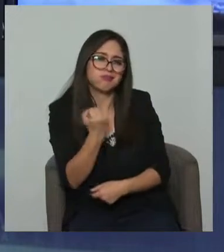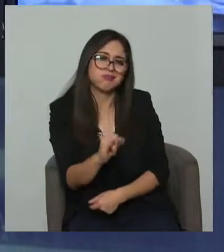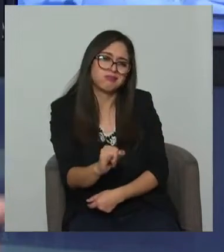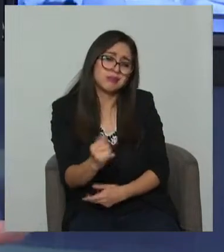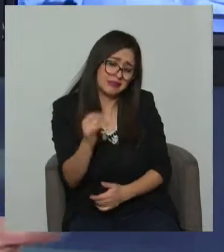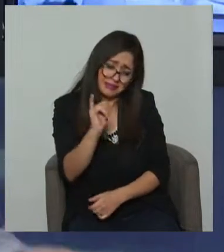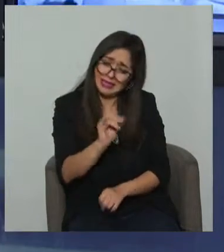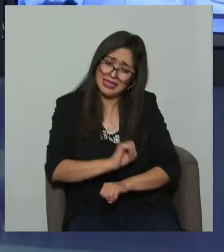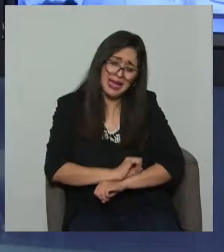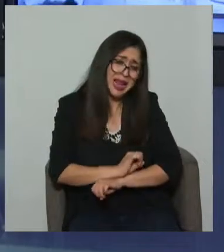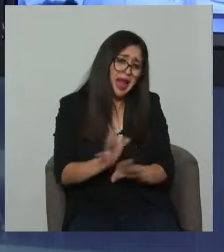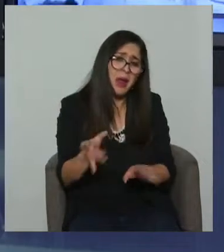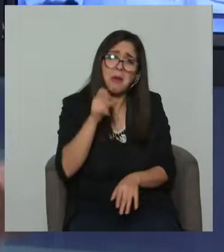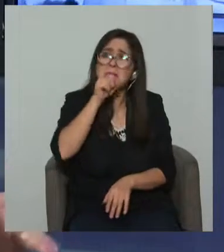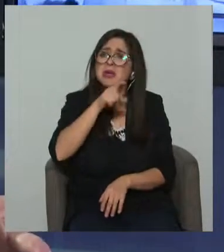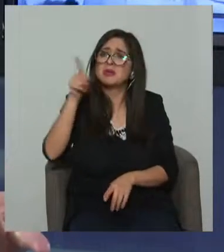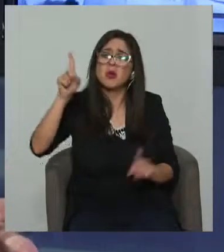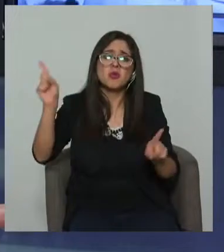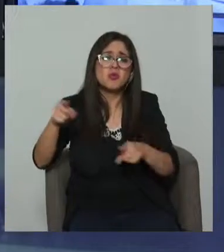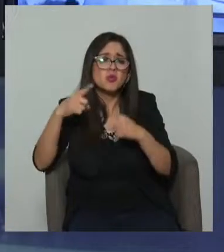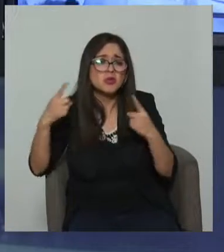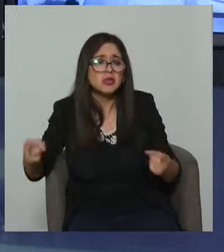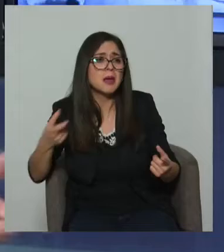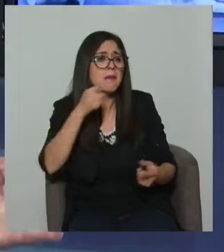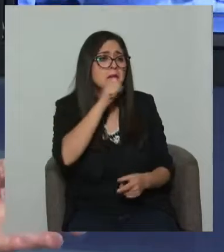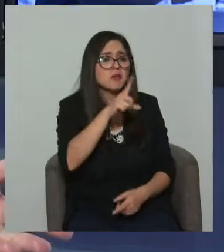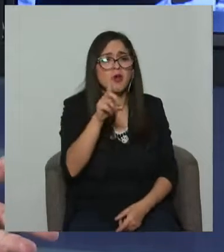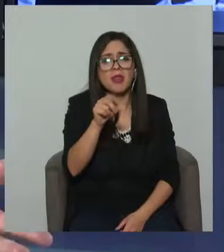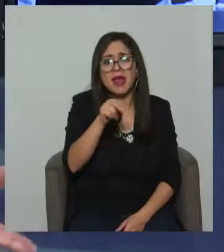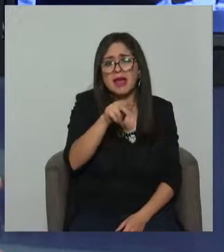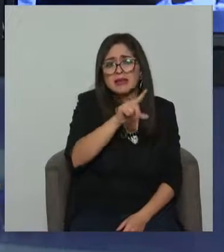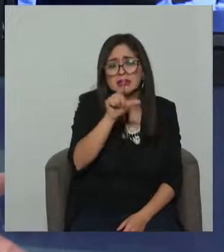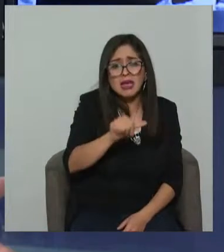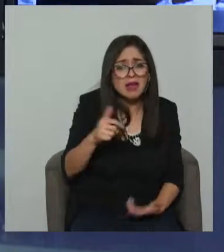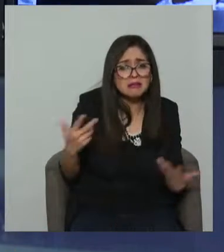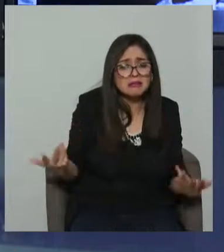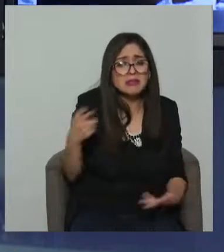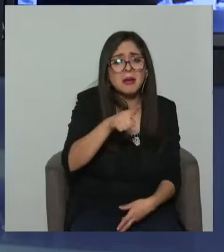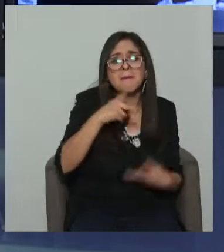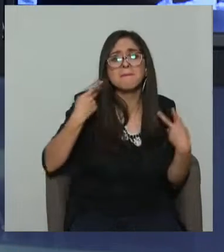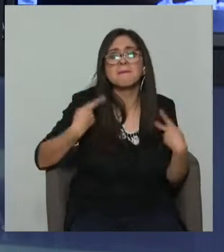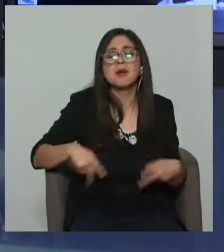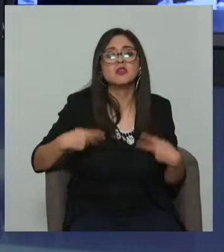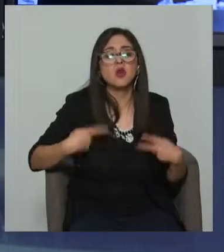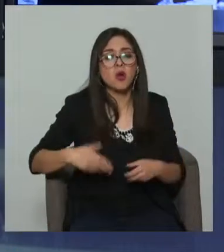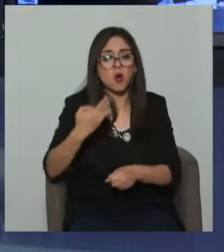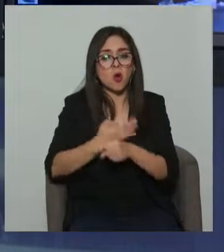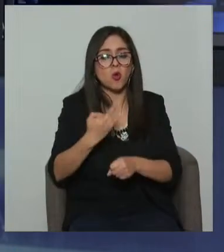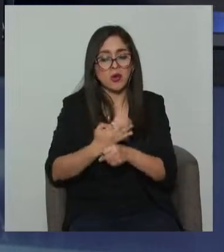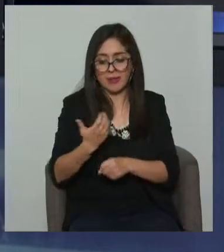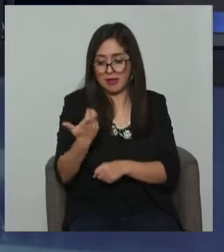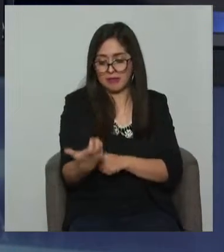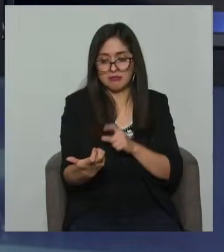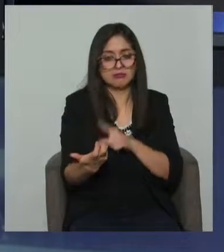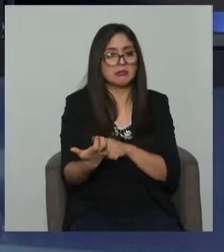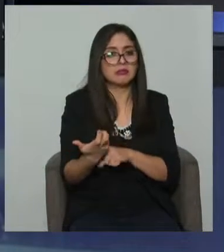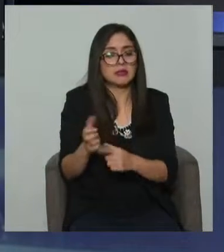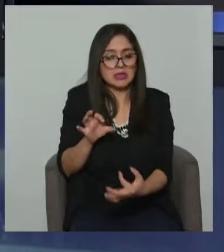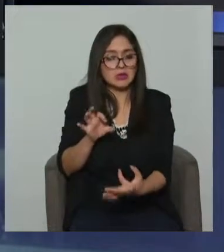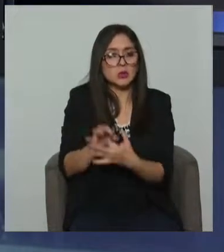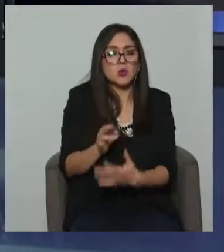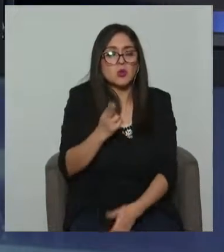pasa en los conciertos, que pasa en las funciones de danza, y la gente parece que ya lo tiene como parte de